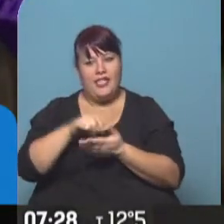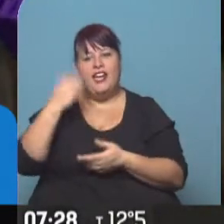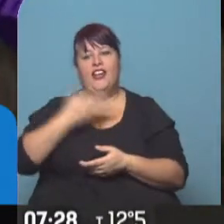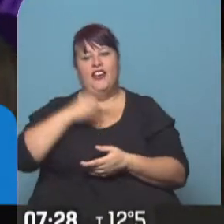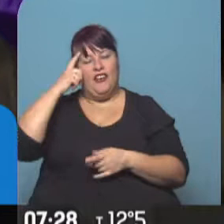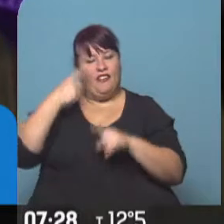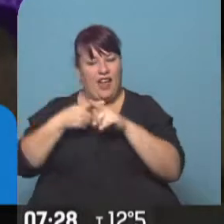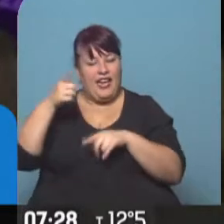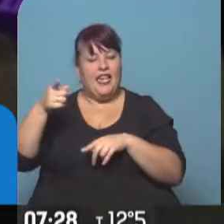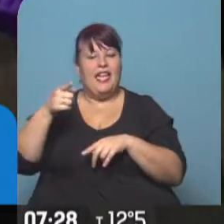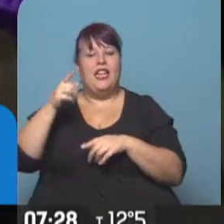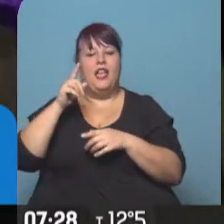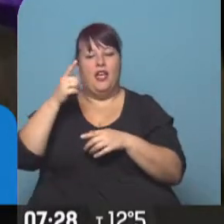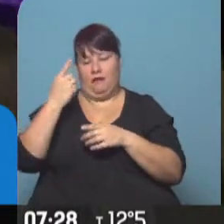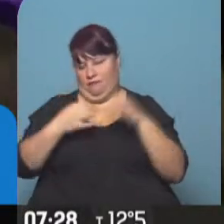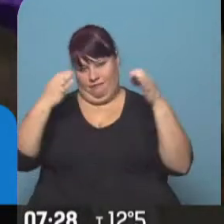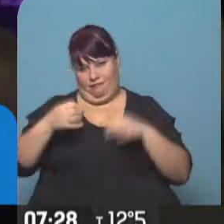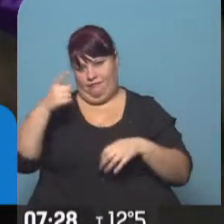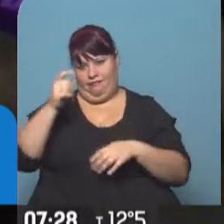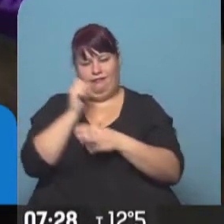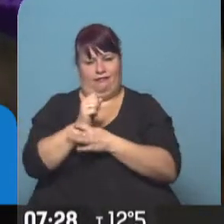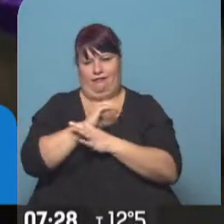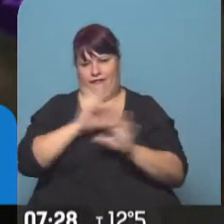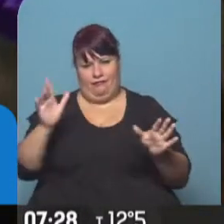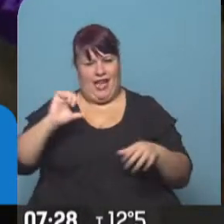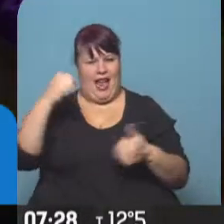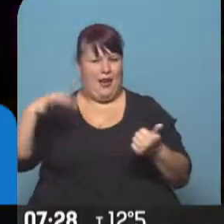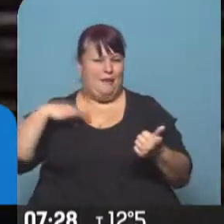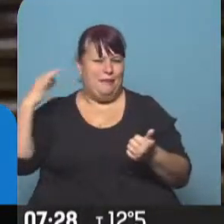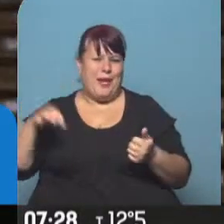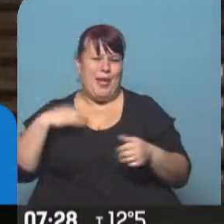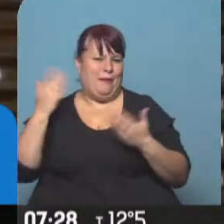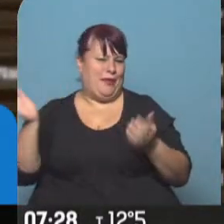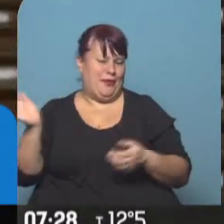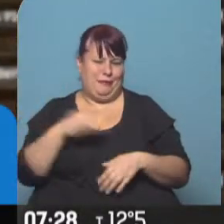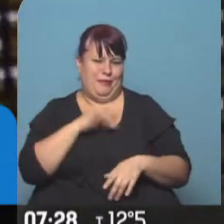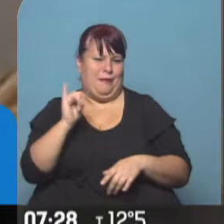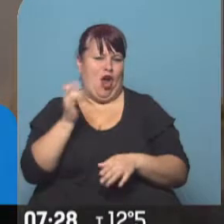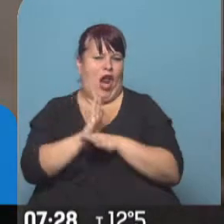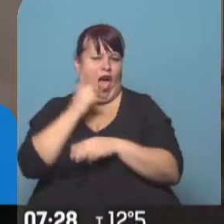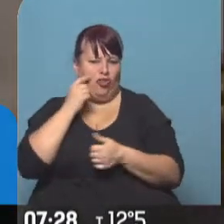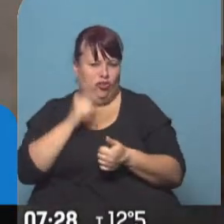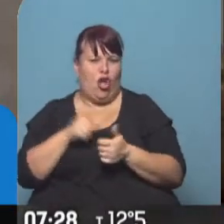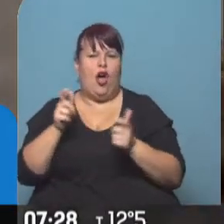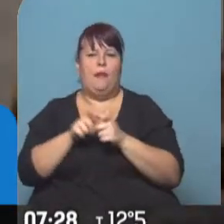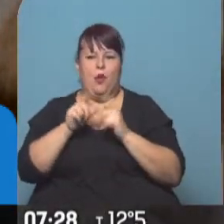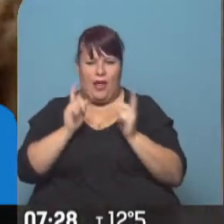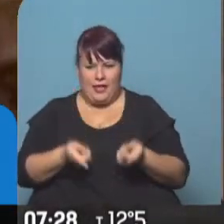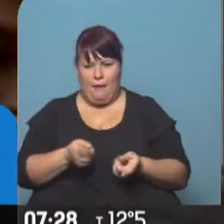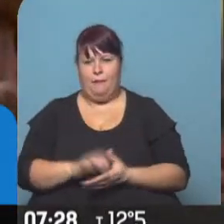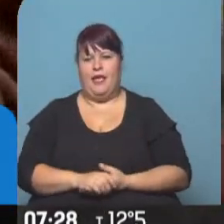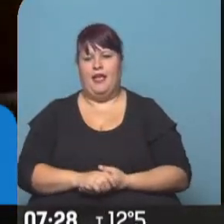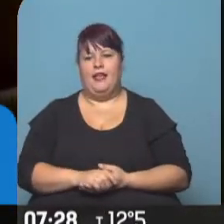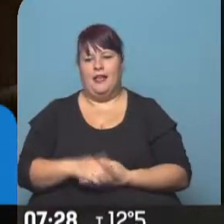Fenning es el protagonista, súper protagonista, que ha ganado premios como mejor actor, la película también.